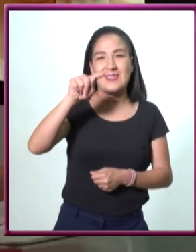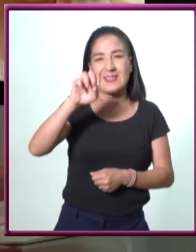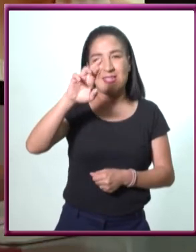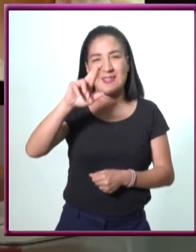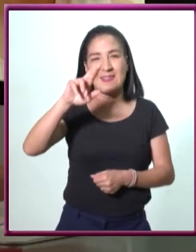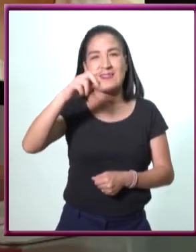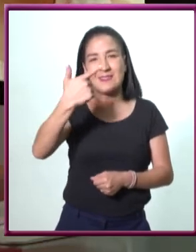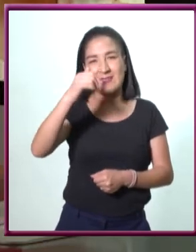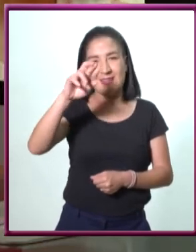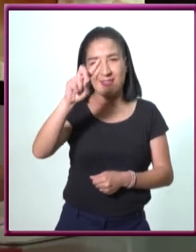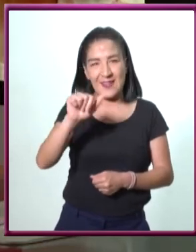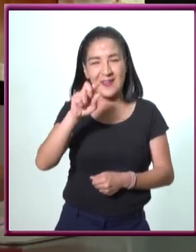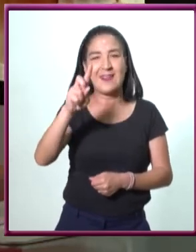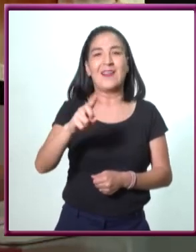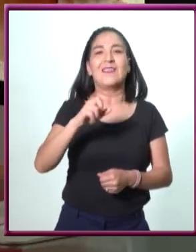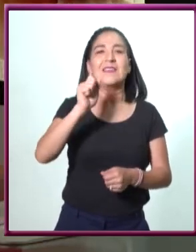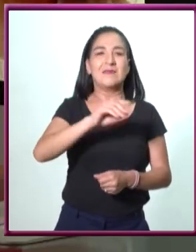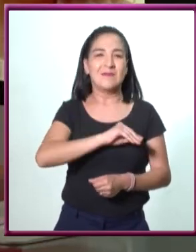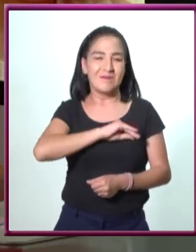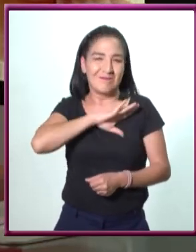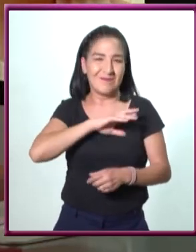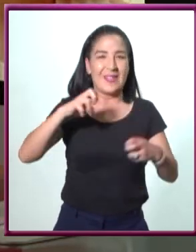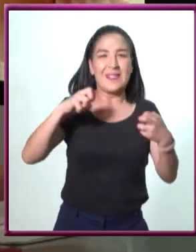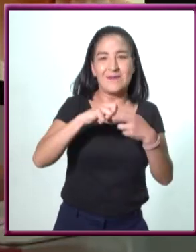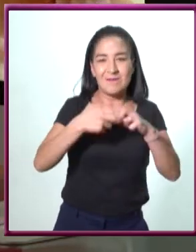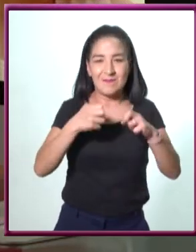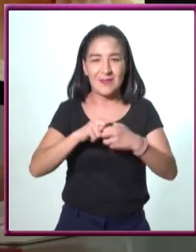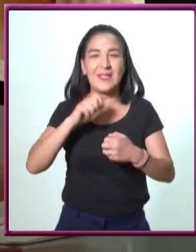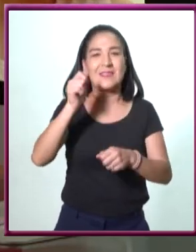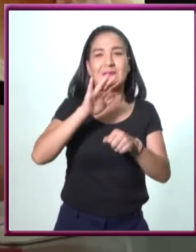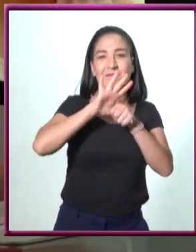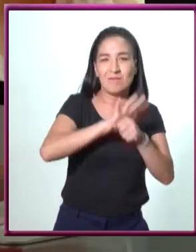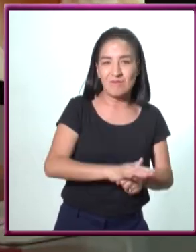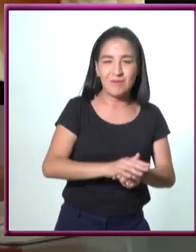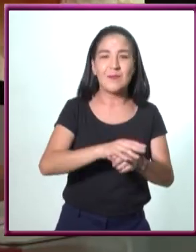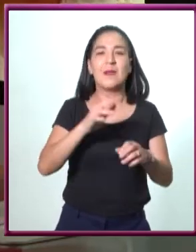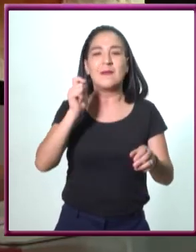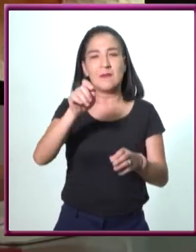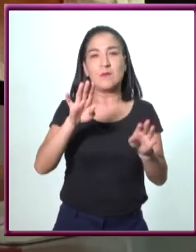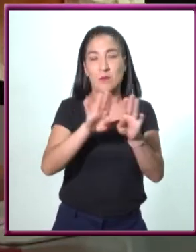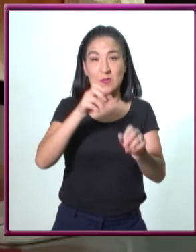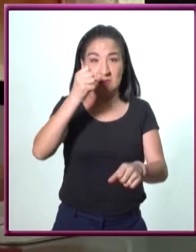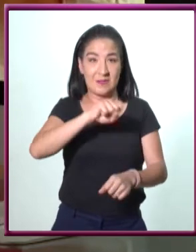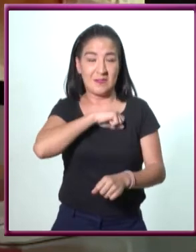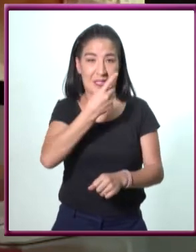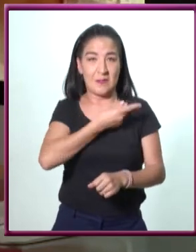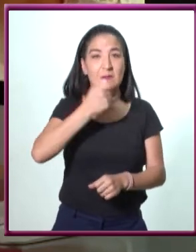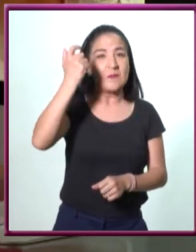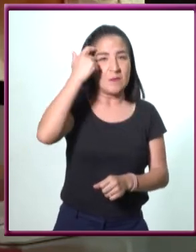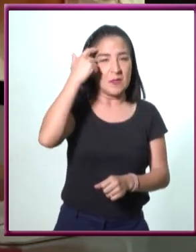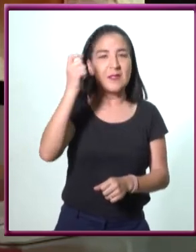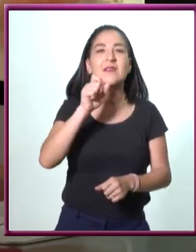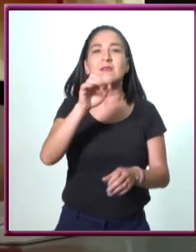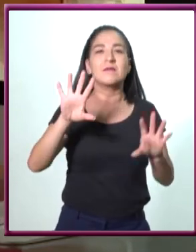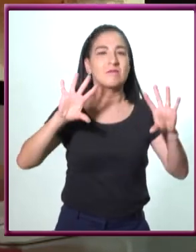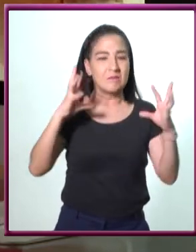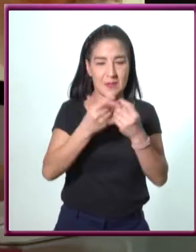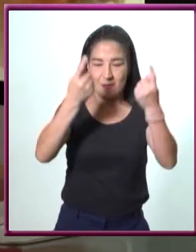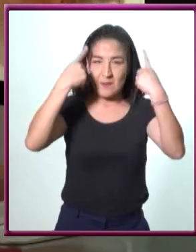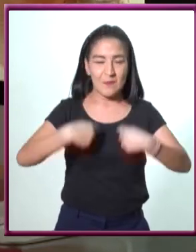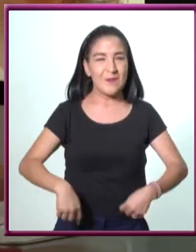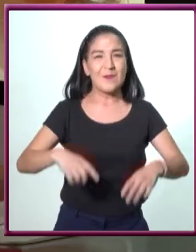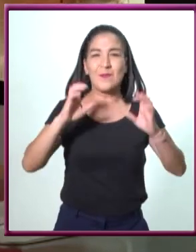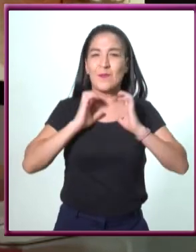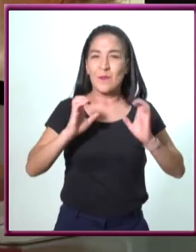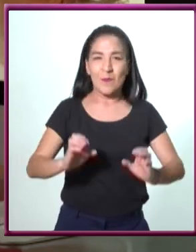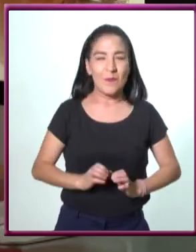a mi autoestima, a mi ansiedad. Es decir, la salud mental tiene que ver también con todo mi